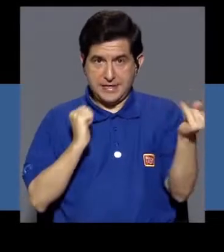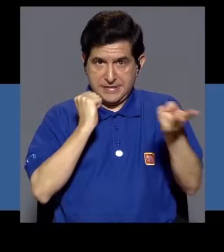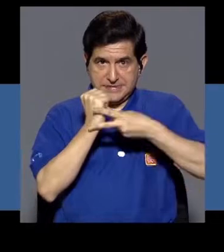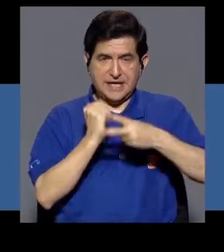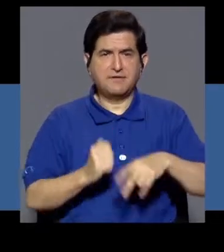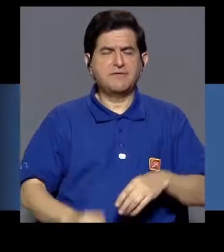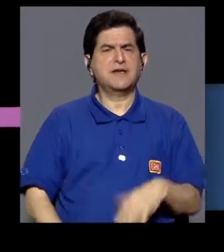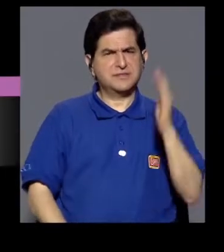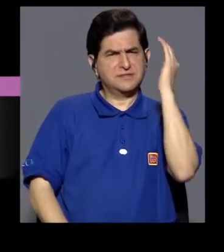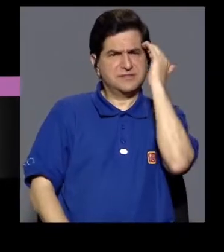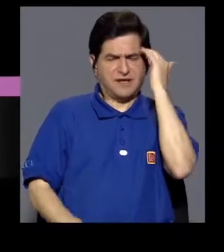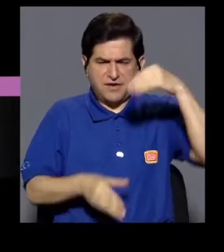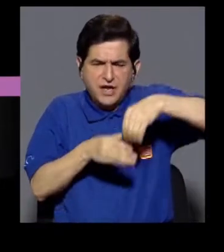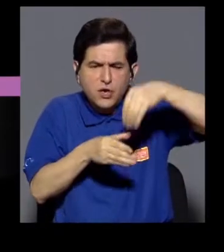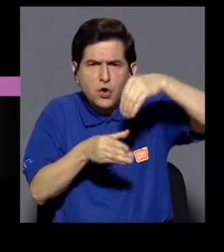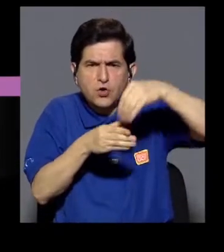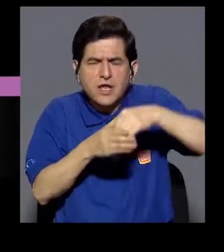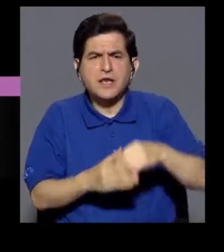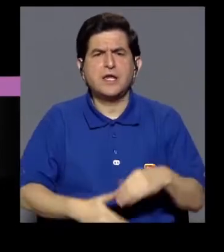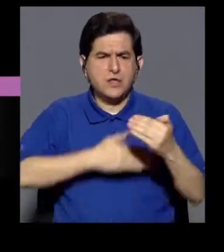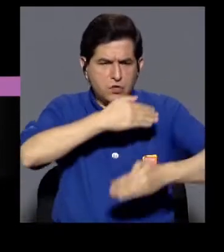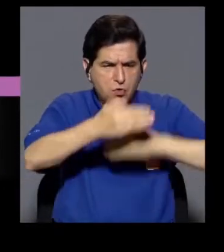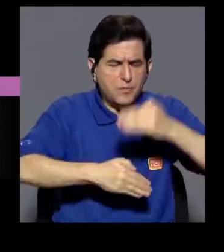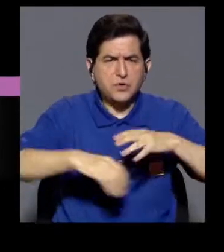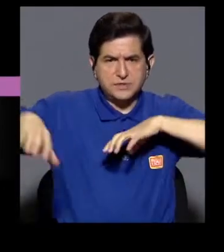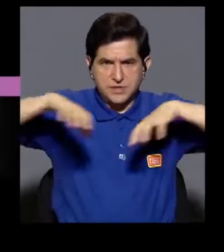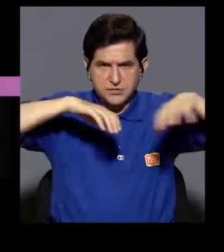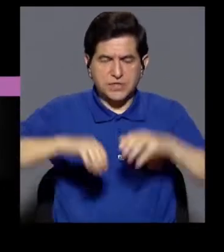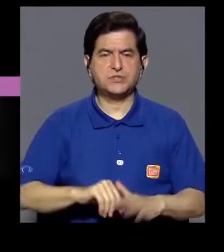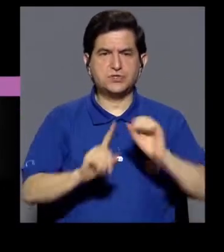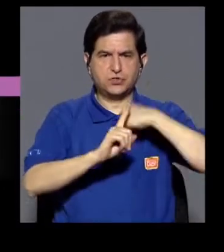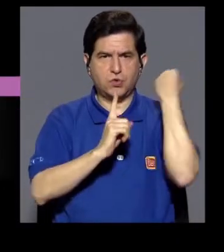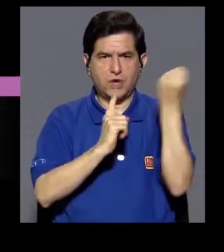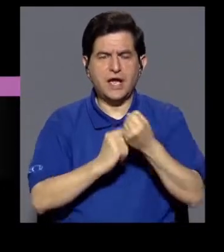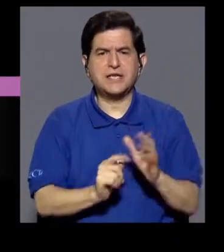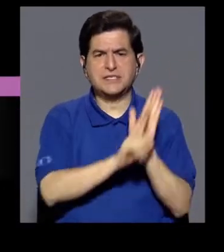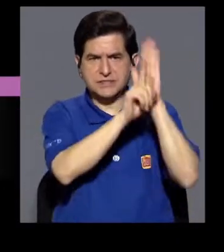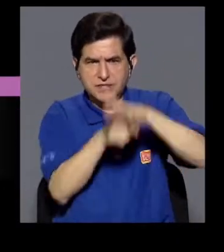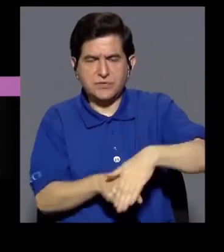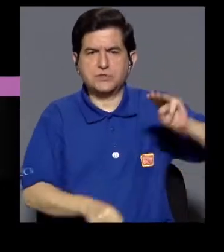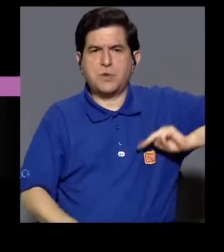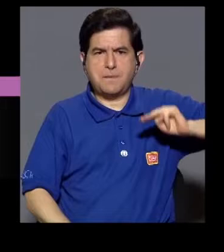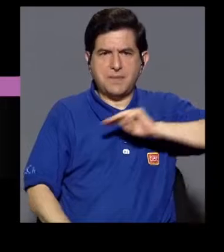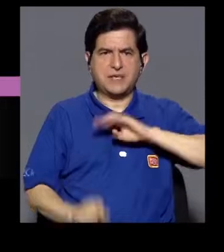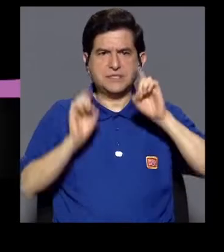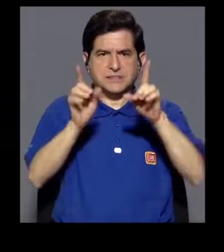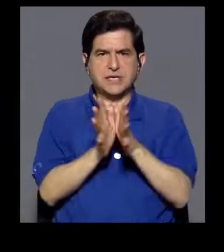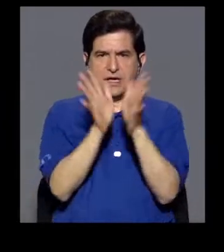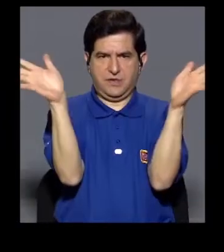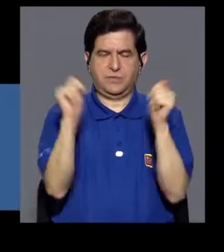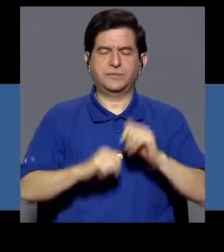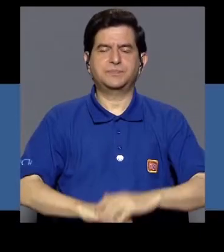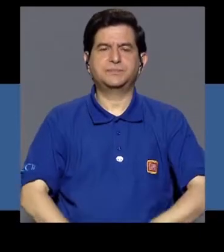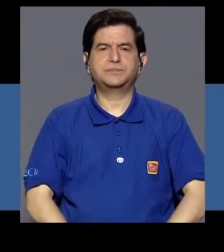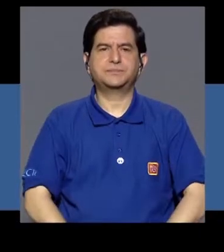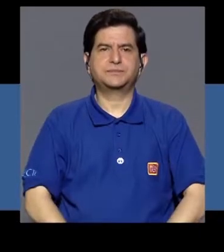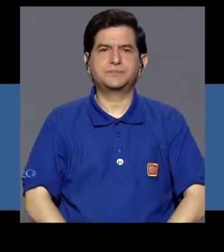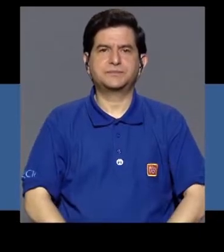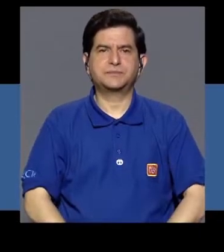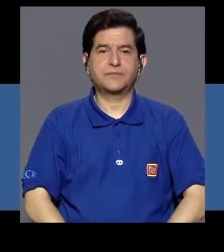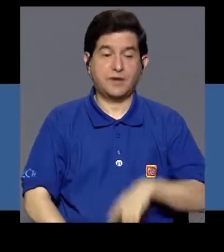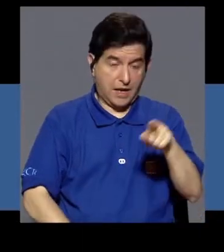Hola, en esta ocasión vamos a conocer el contenido del protocolo de actuación en situaciones de bullying del Ministerio de Educación